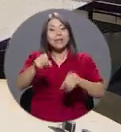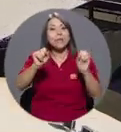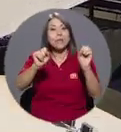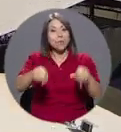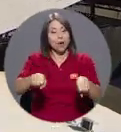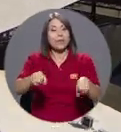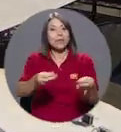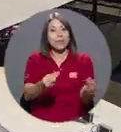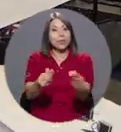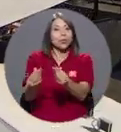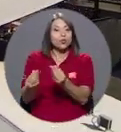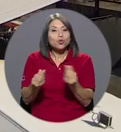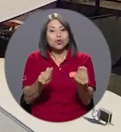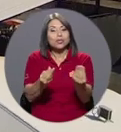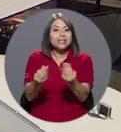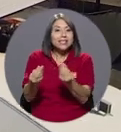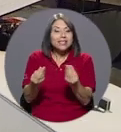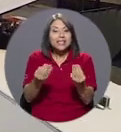en